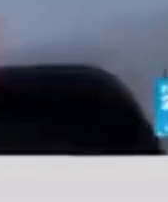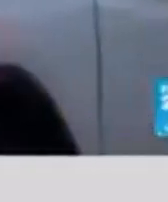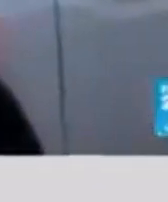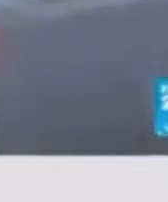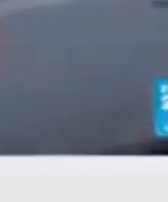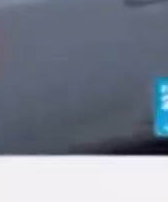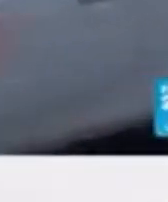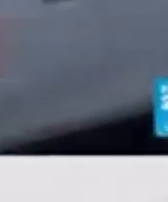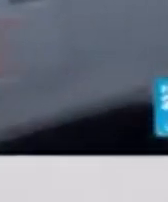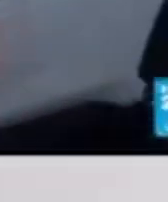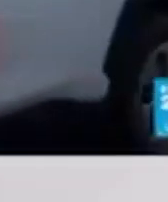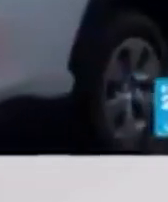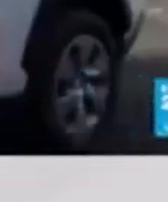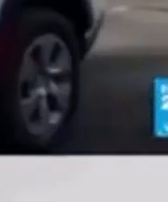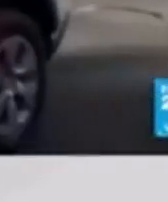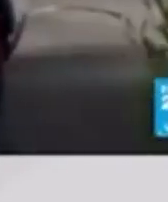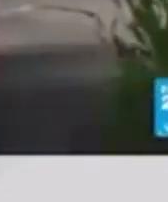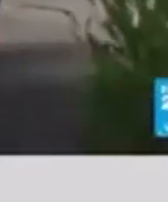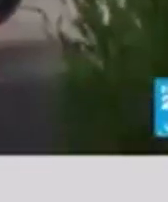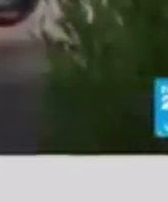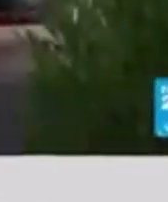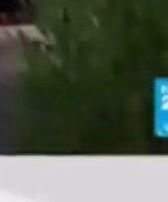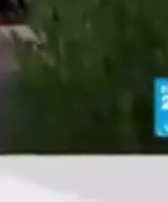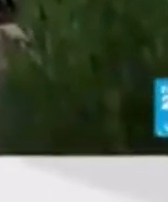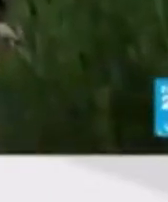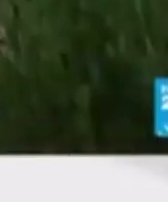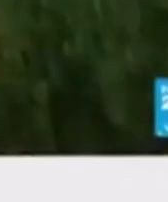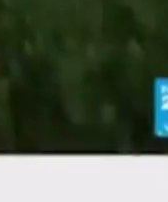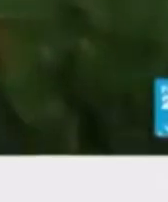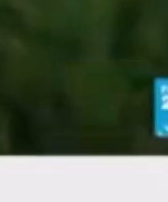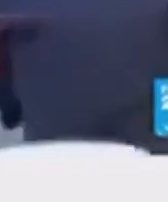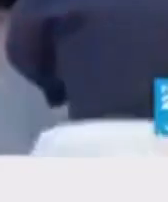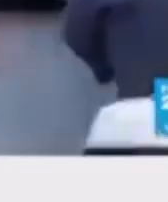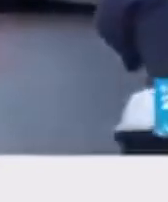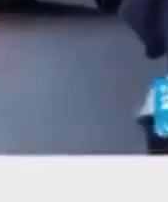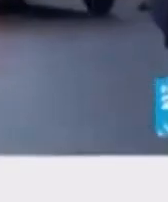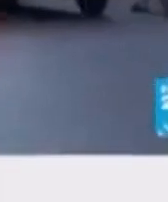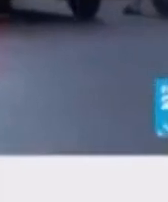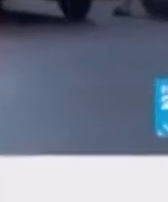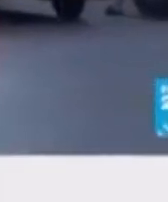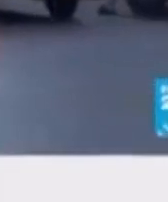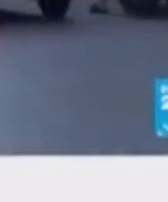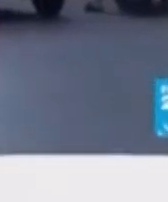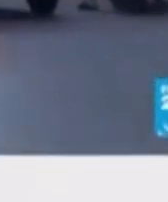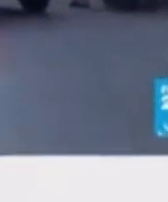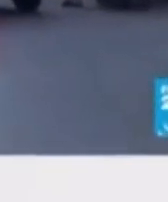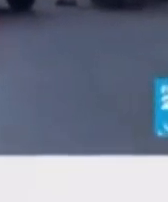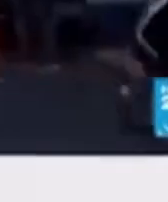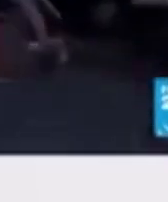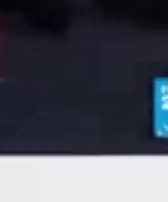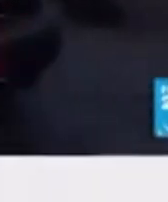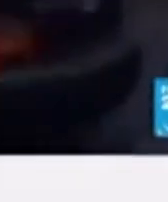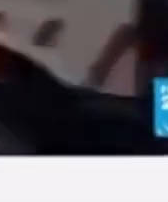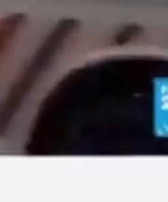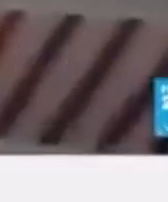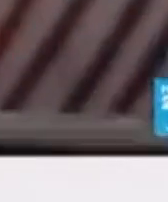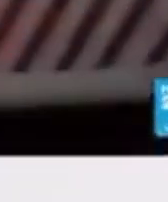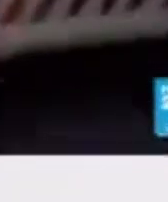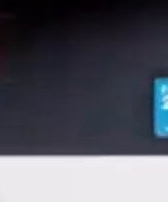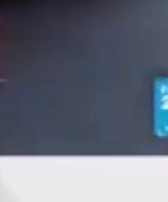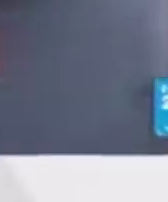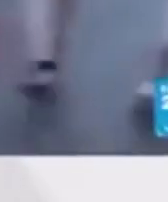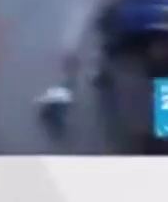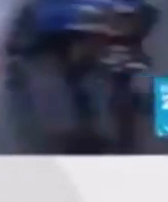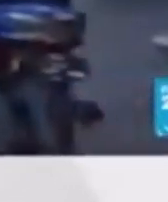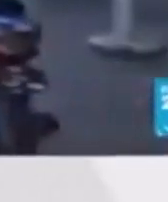de su soberanía nacional. De hecho, aunque Israel hasta el momento no ha emitido ningún tipo